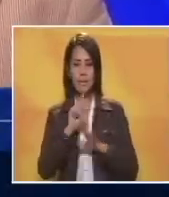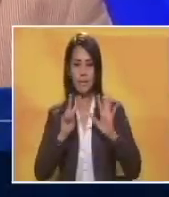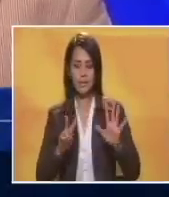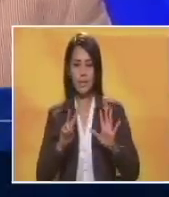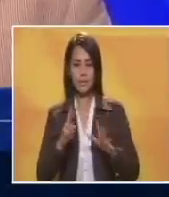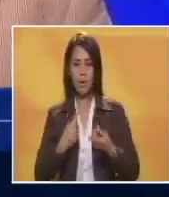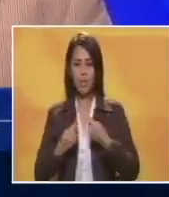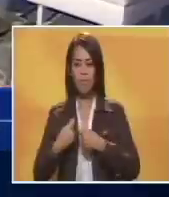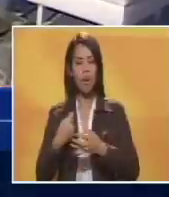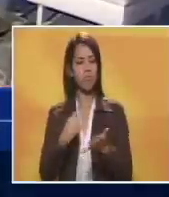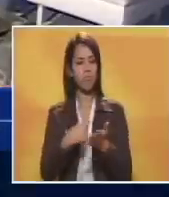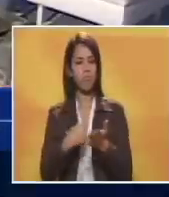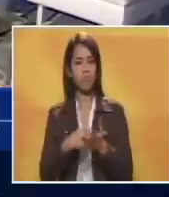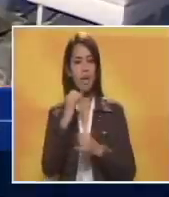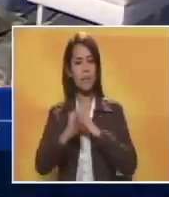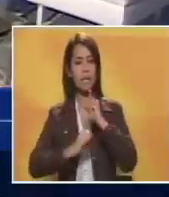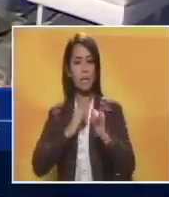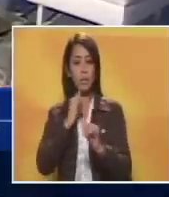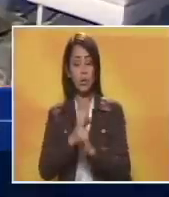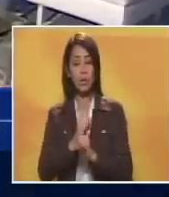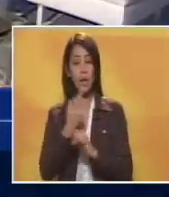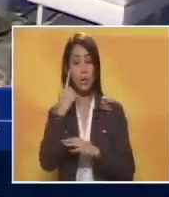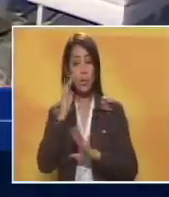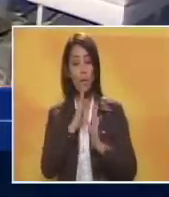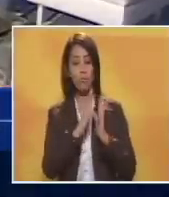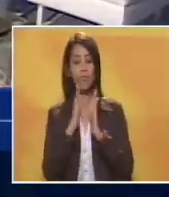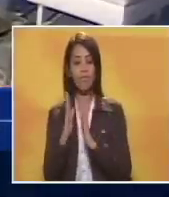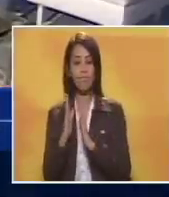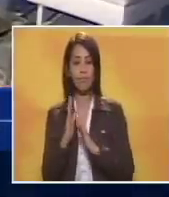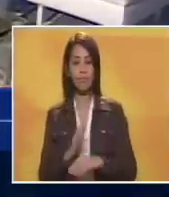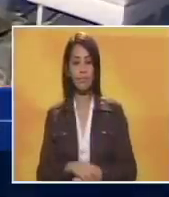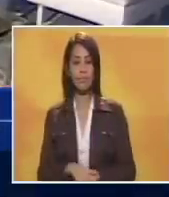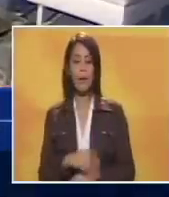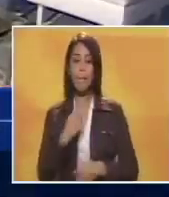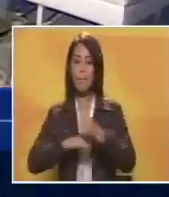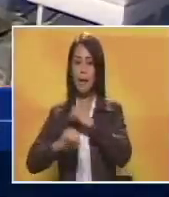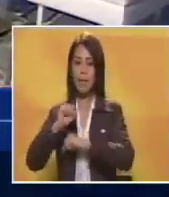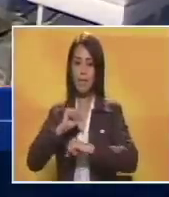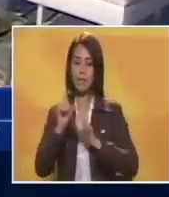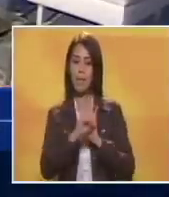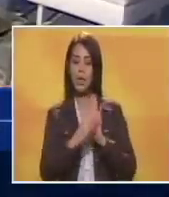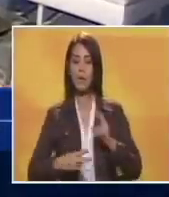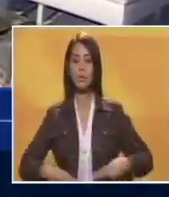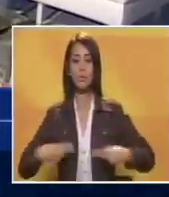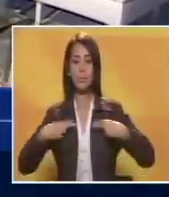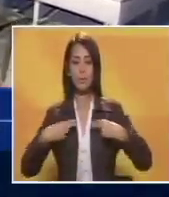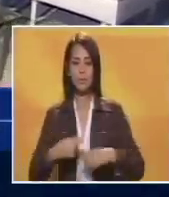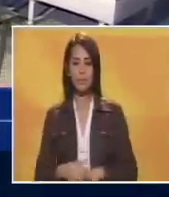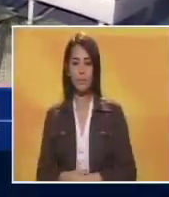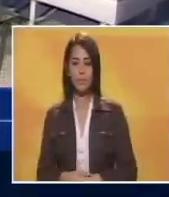fueron financiados por aportes internacionales a supuestas organizaciones para la defensa de los derechos humanos.